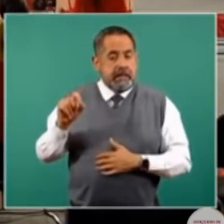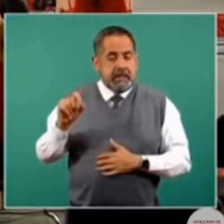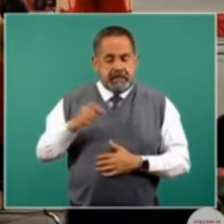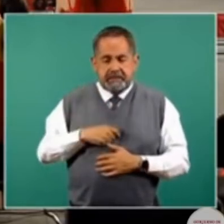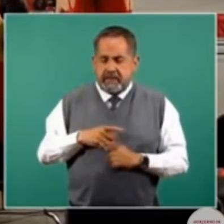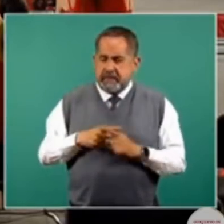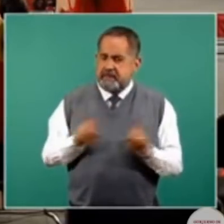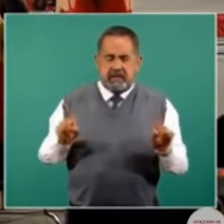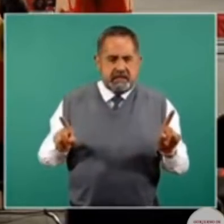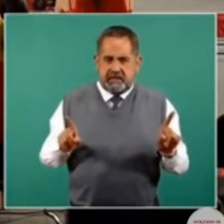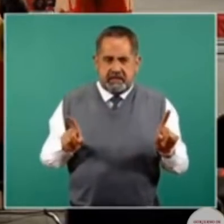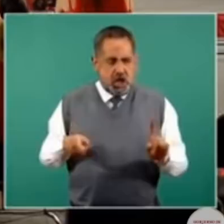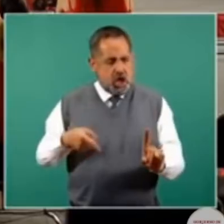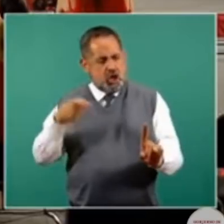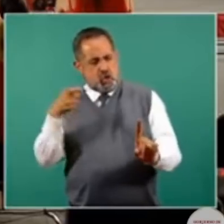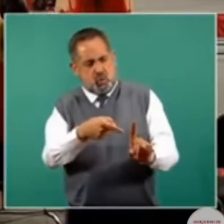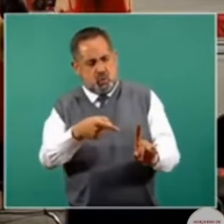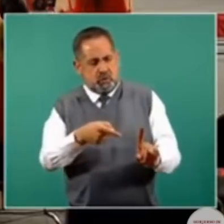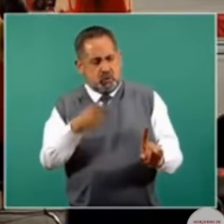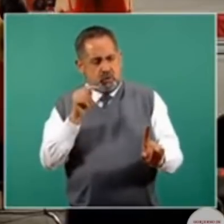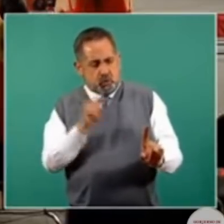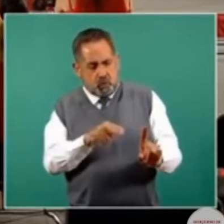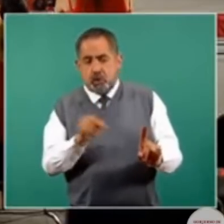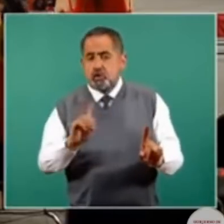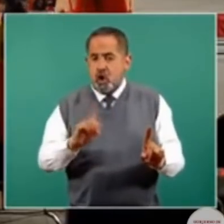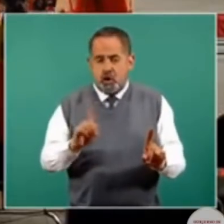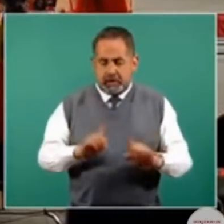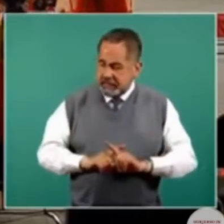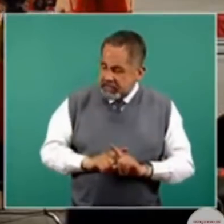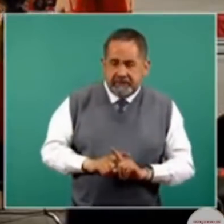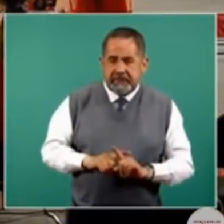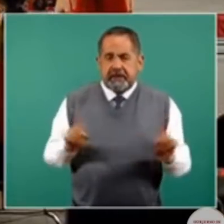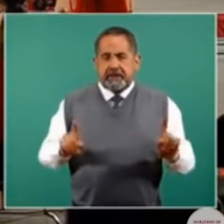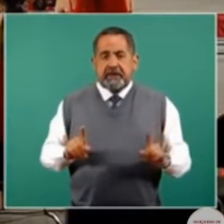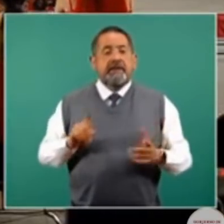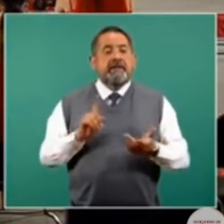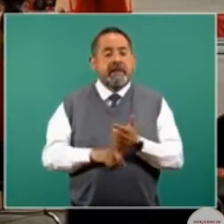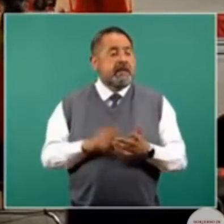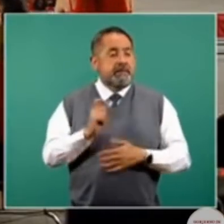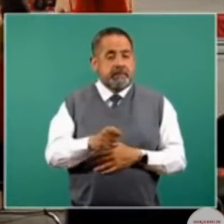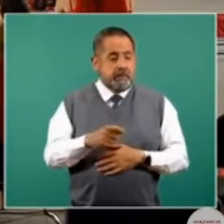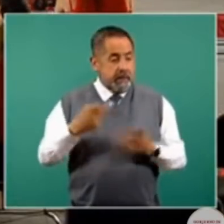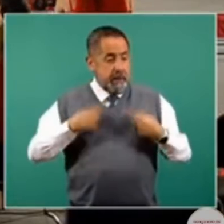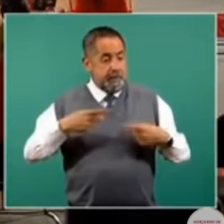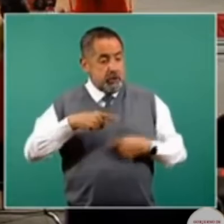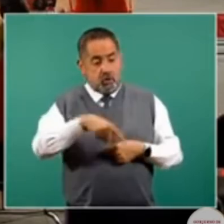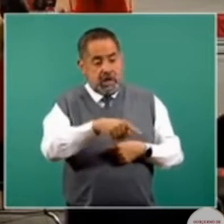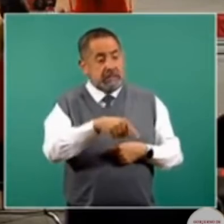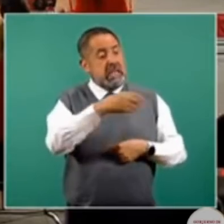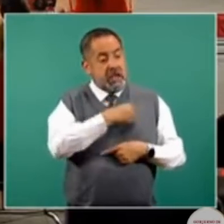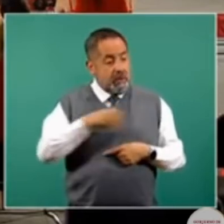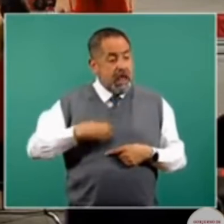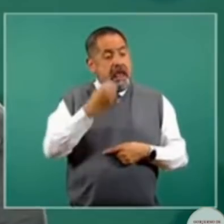que el 10 al 15% no se quieren vacunar. Vamos a ver qué responde el doctor